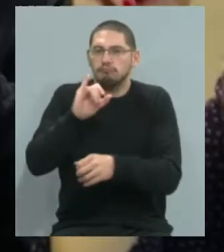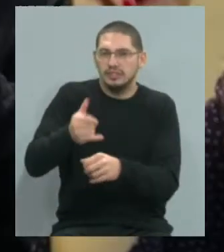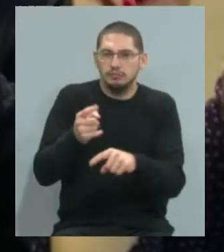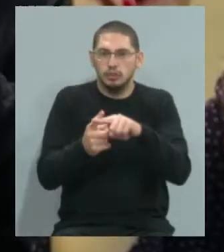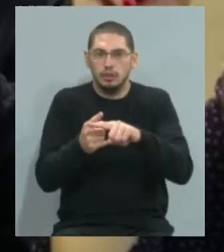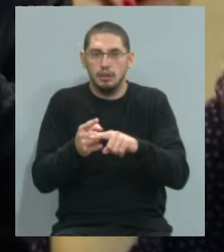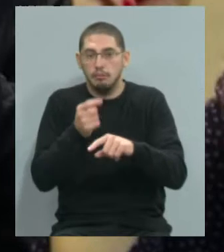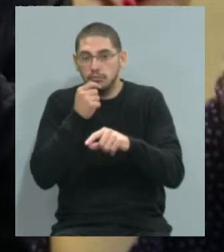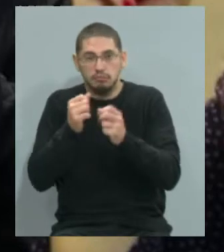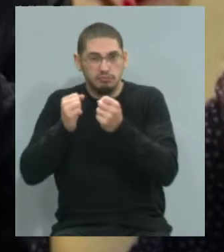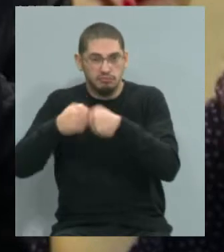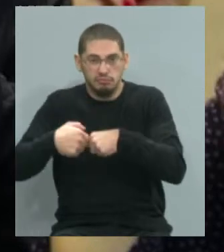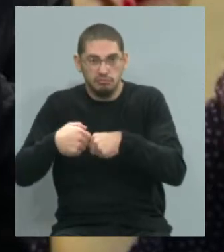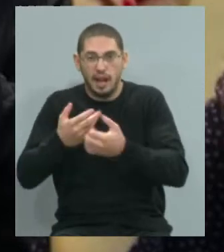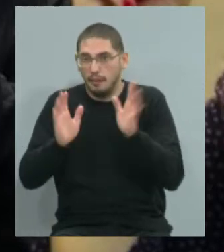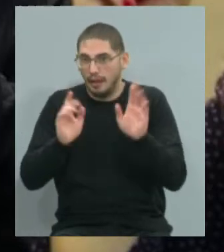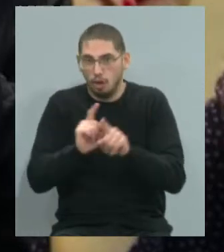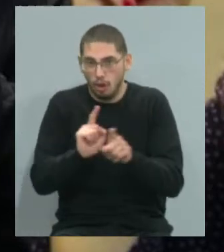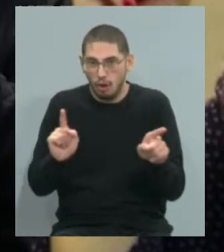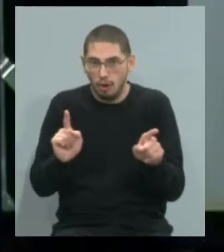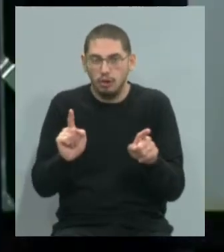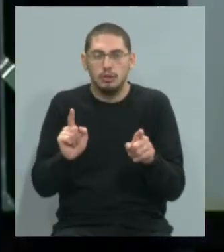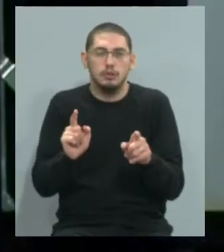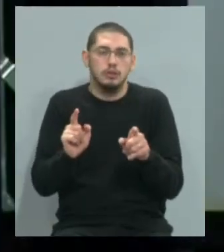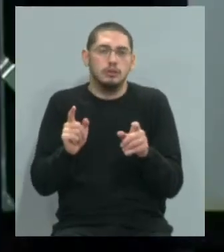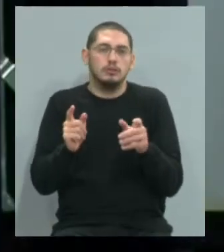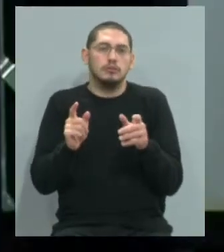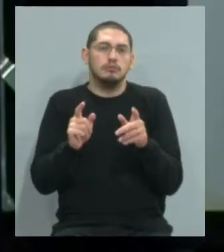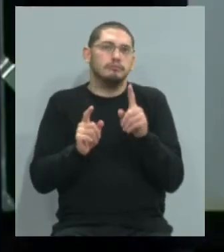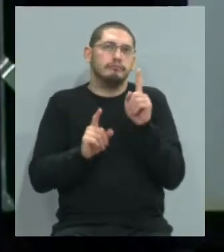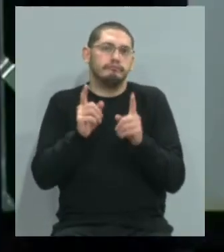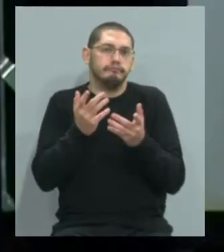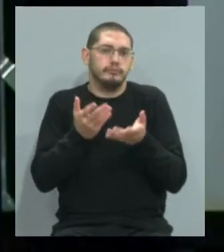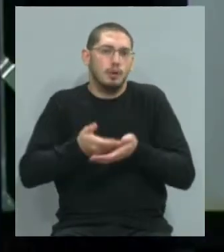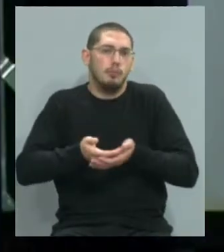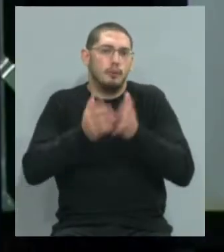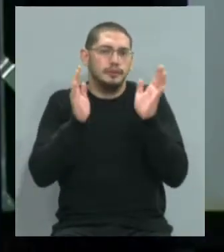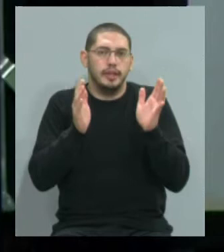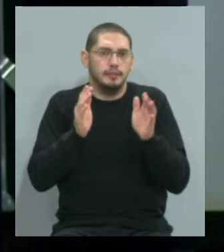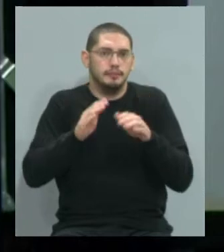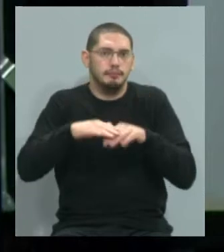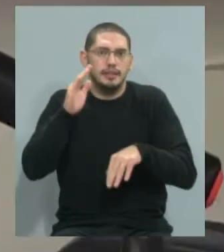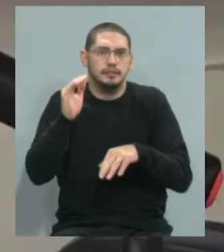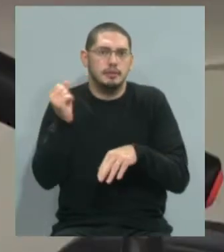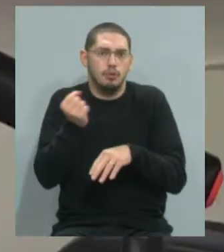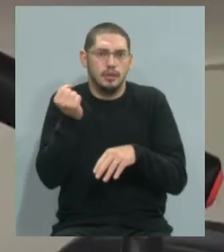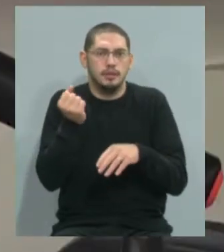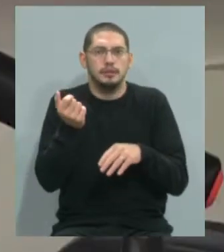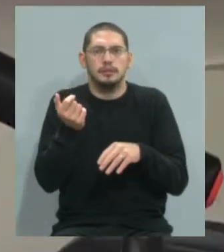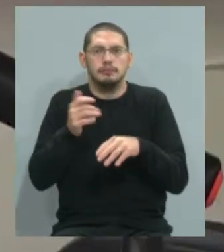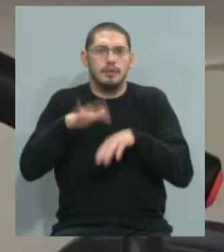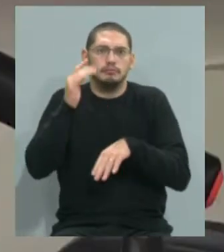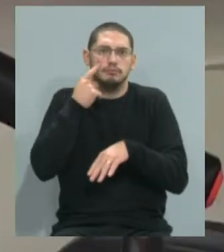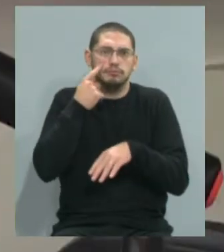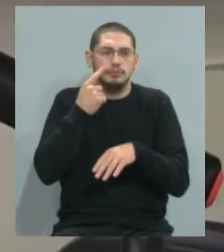sido libre y de acceso abierto, vos hoy para acceder a algunas publicaciones de las más, supuestamente más encumbradas, tenés precios